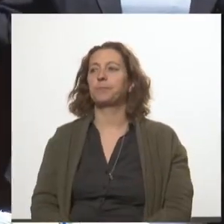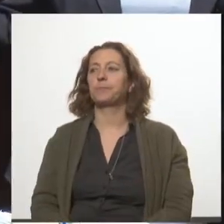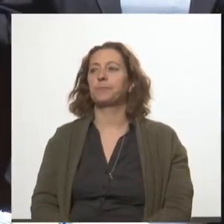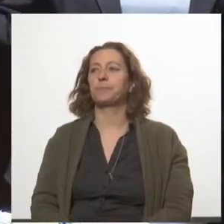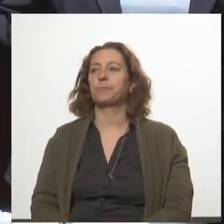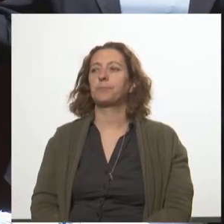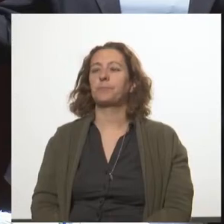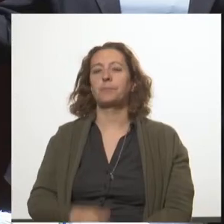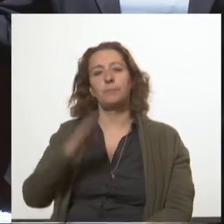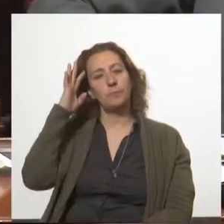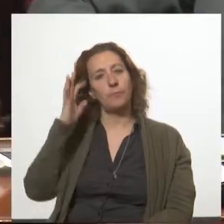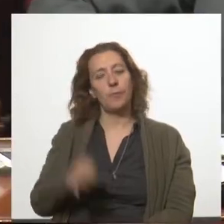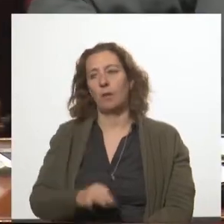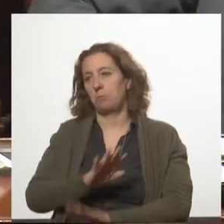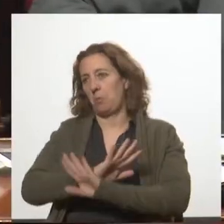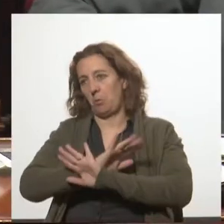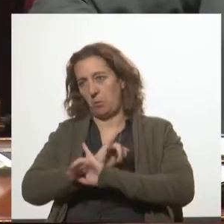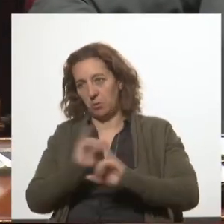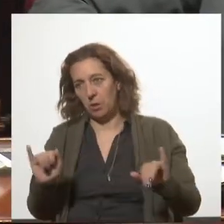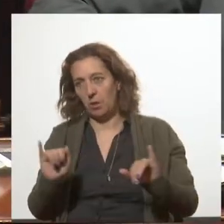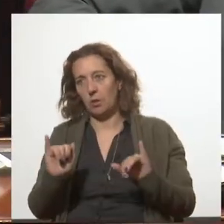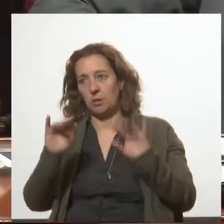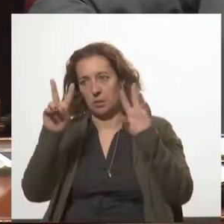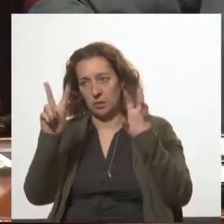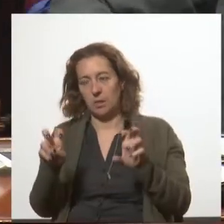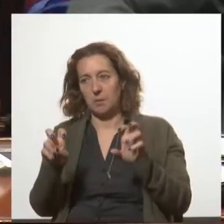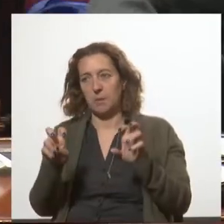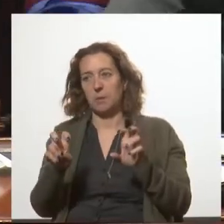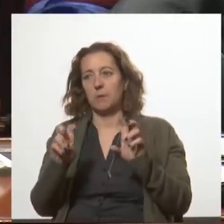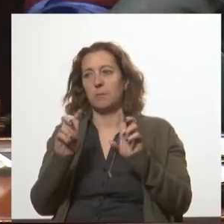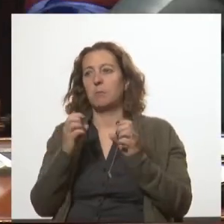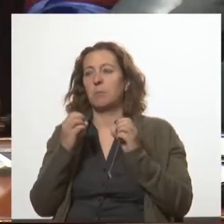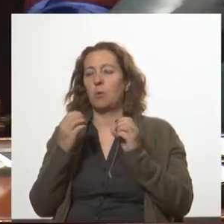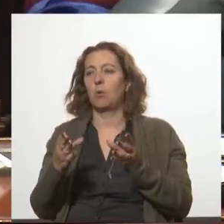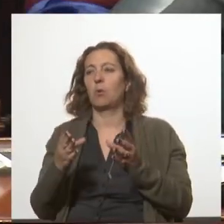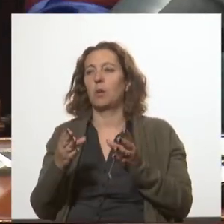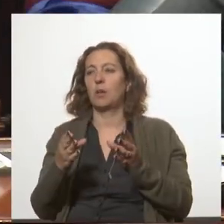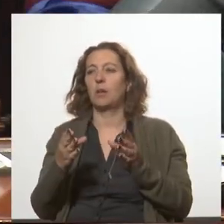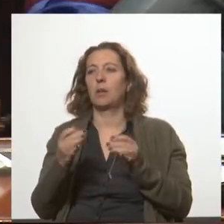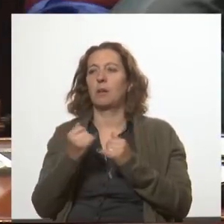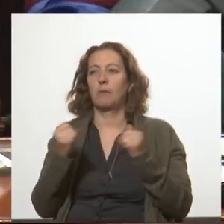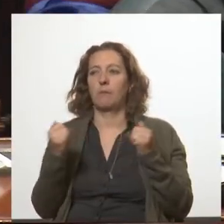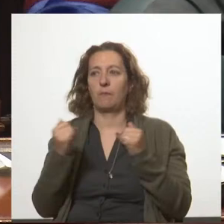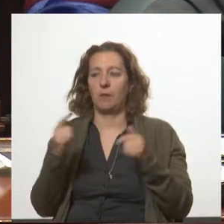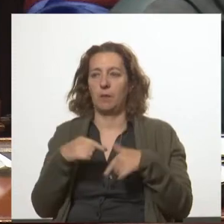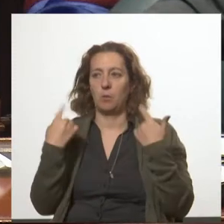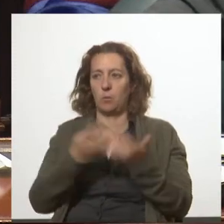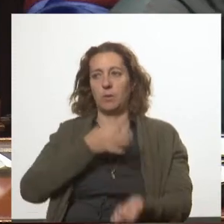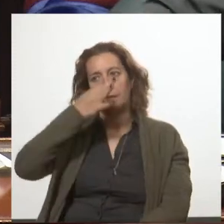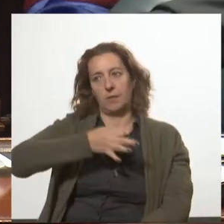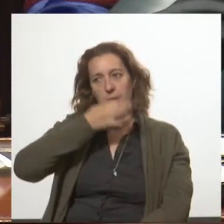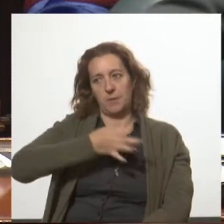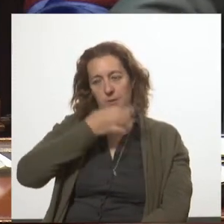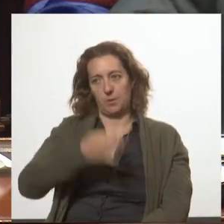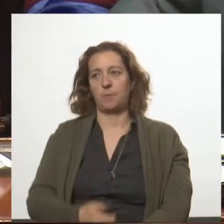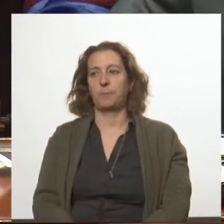creo que hemos agotado poco el tema y por lo tanto terminamos esta intervención